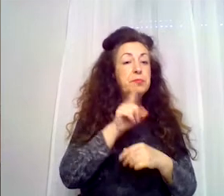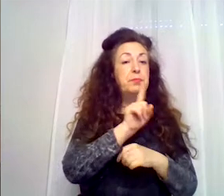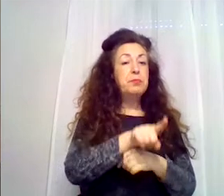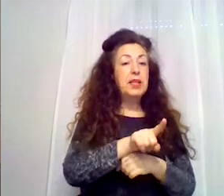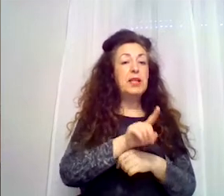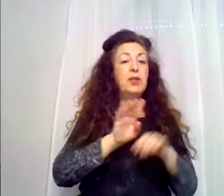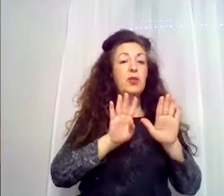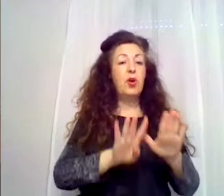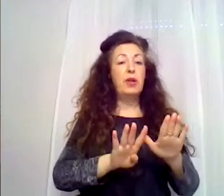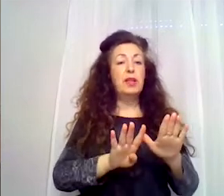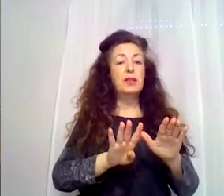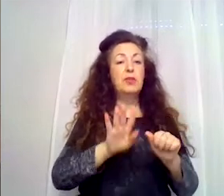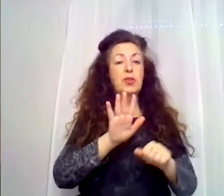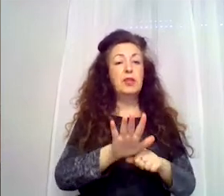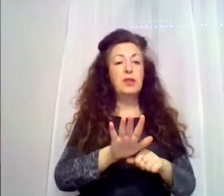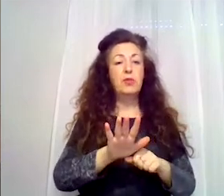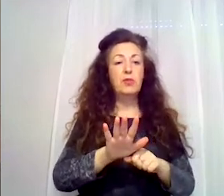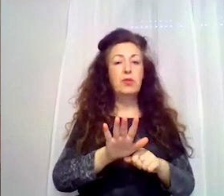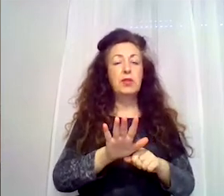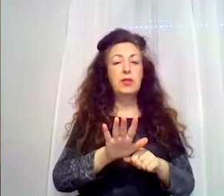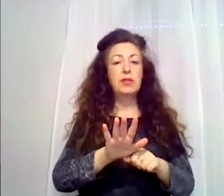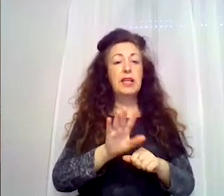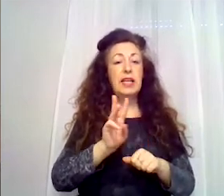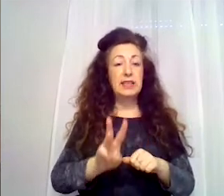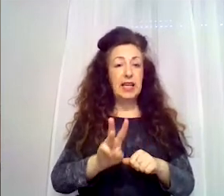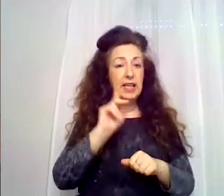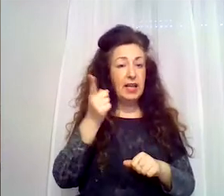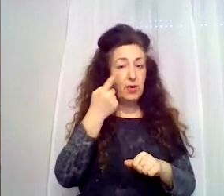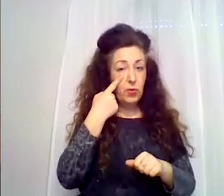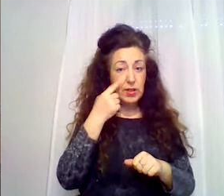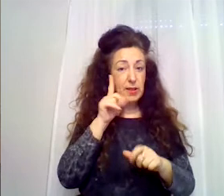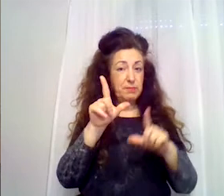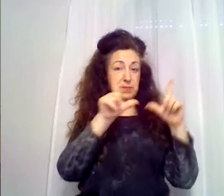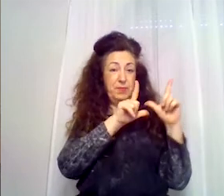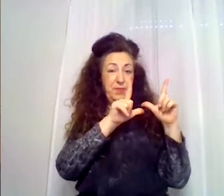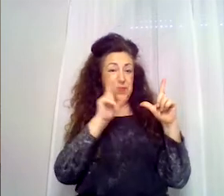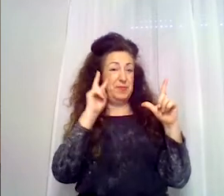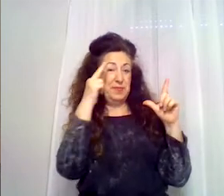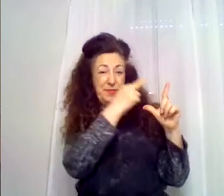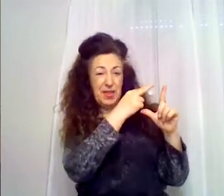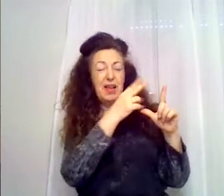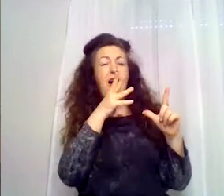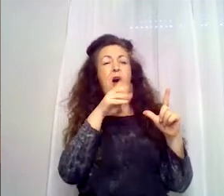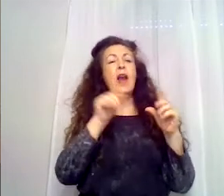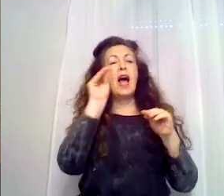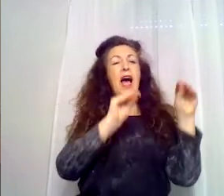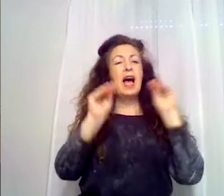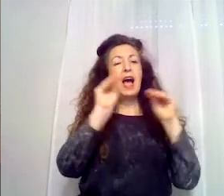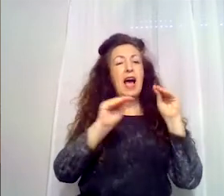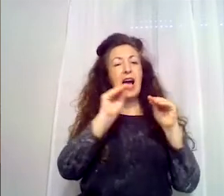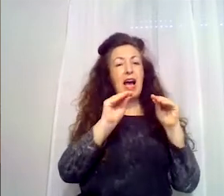conocemos, atribuido a un autor anónimo, pero que supuestamente le pertenece, aparece en el